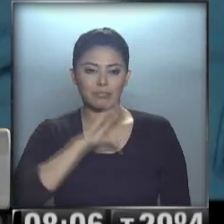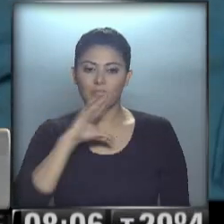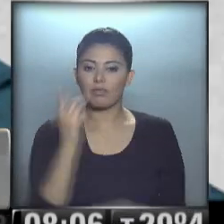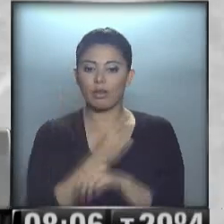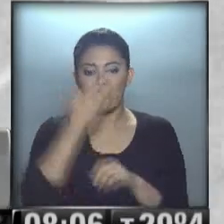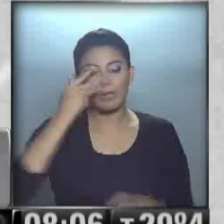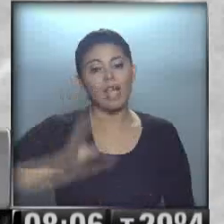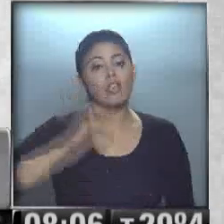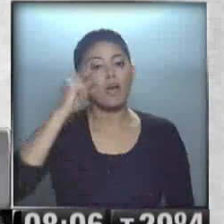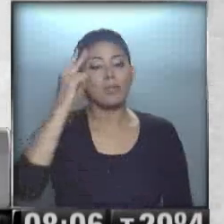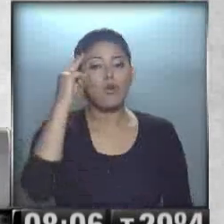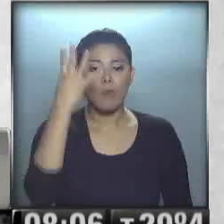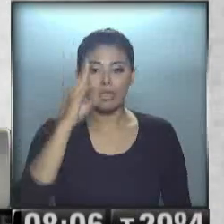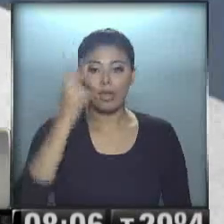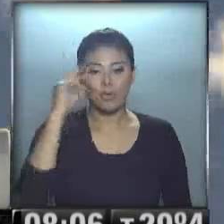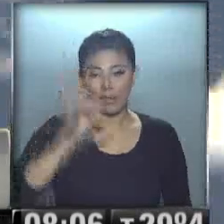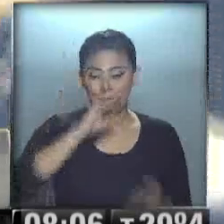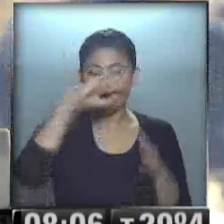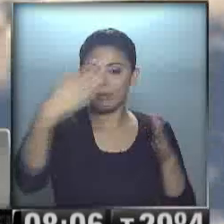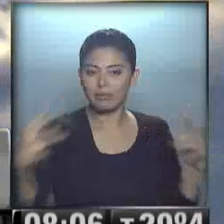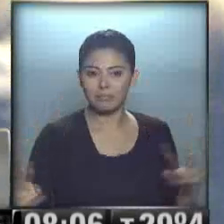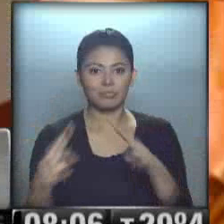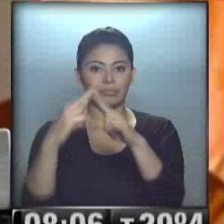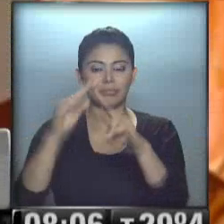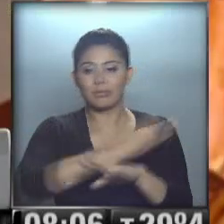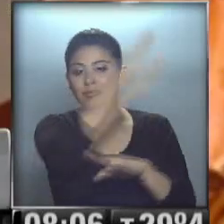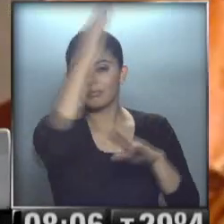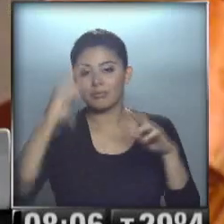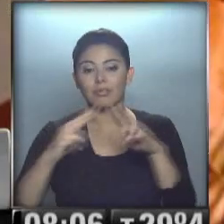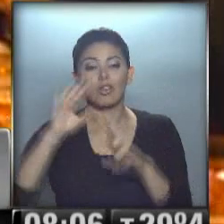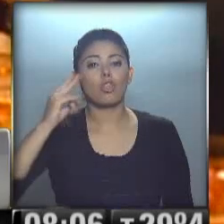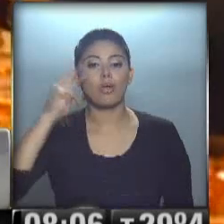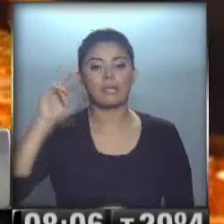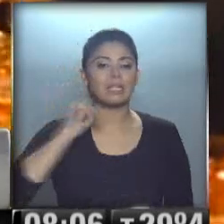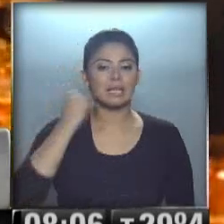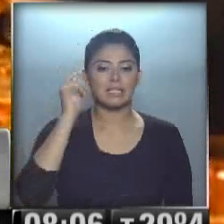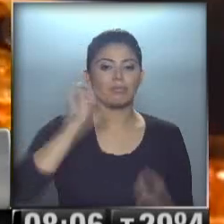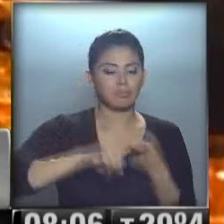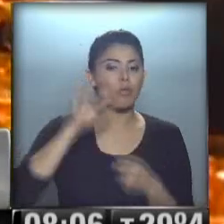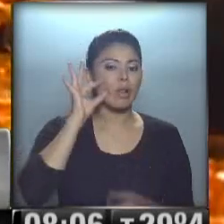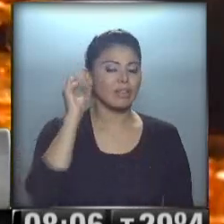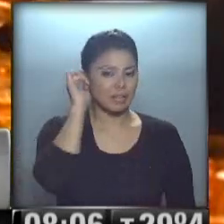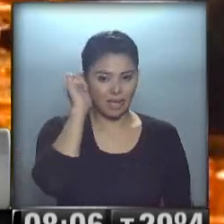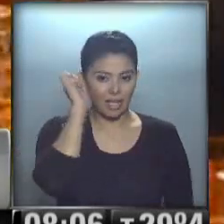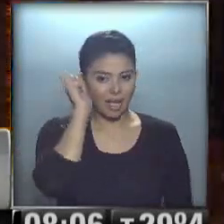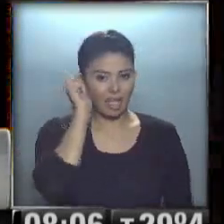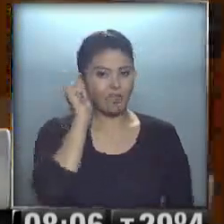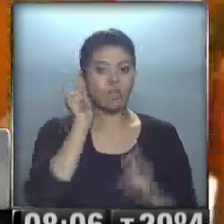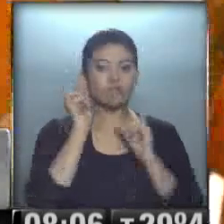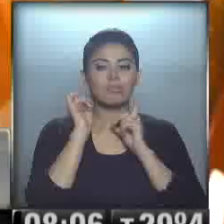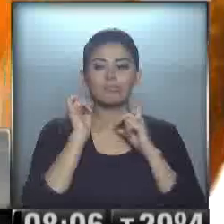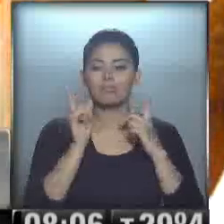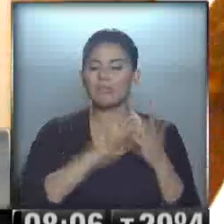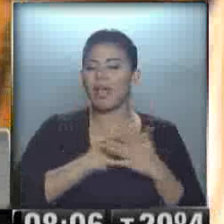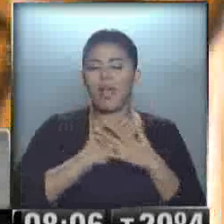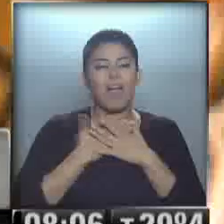En 2004, 9 años después, los vuelve a mostrar. Y en 2013, ya están casados, tienen 40 años y continúa este tratado de